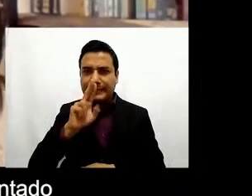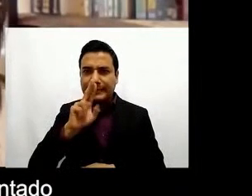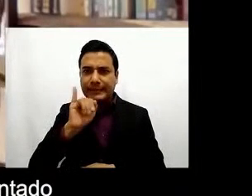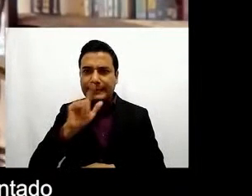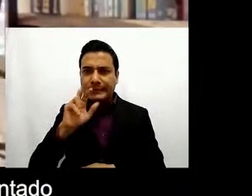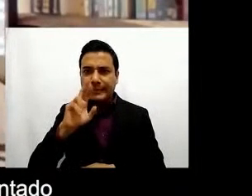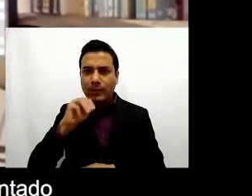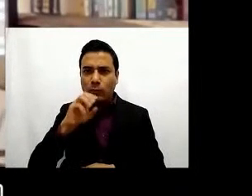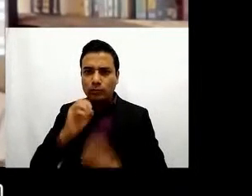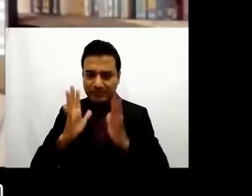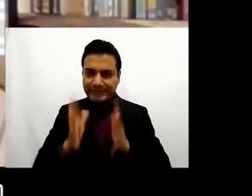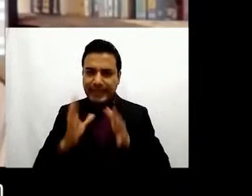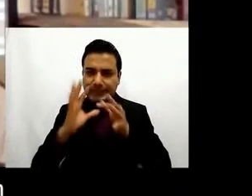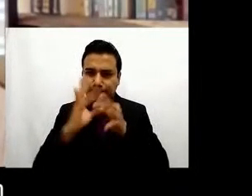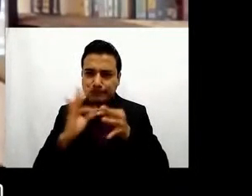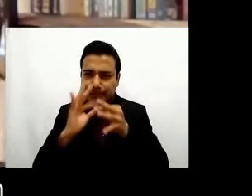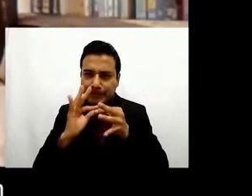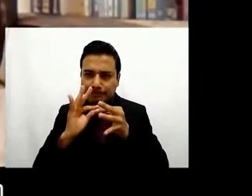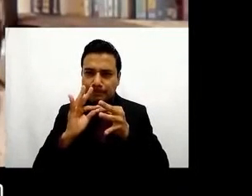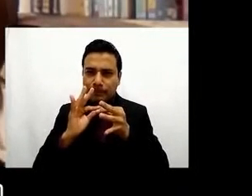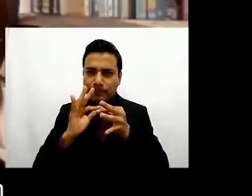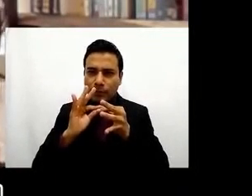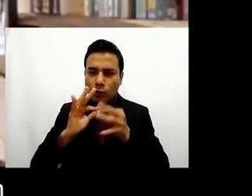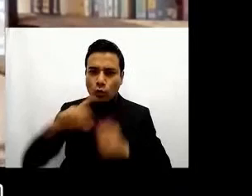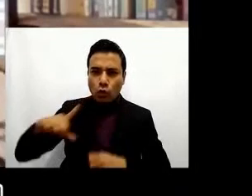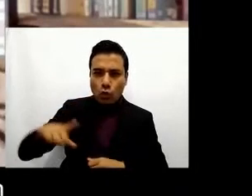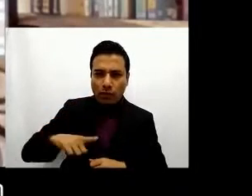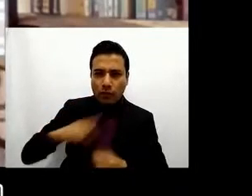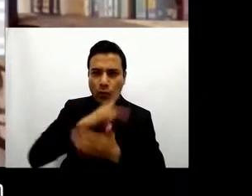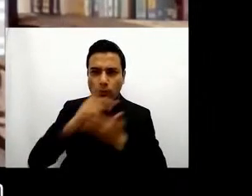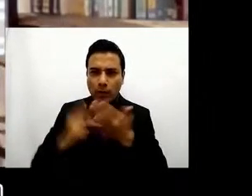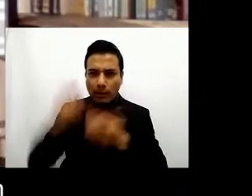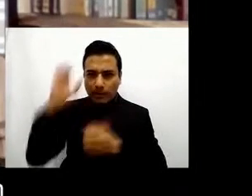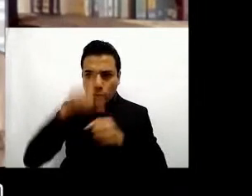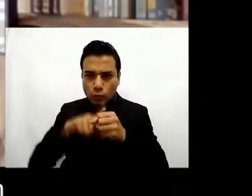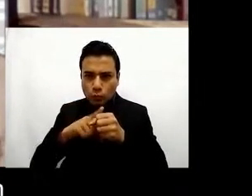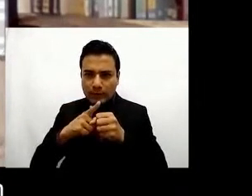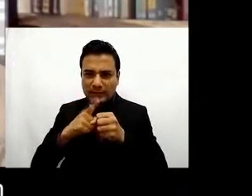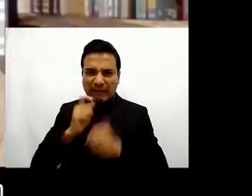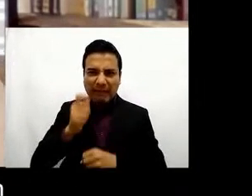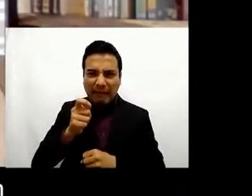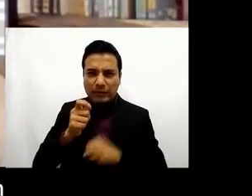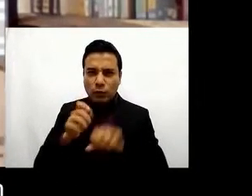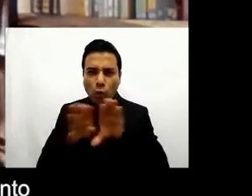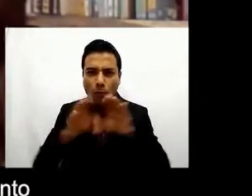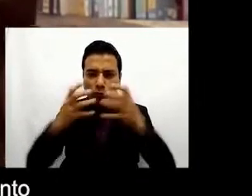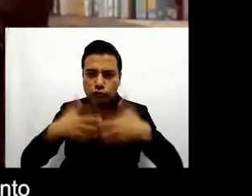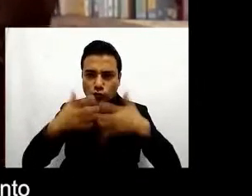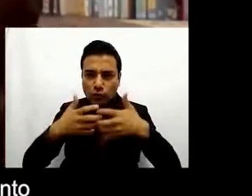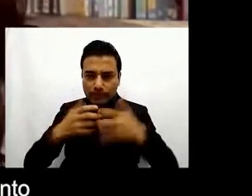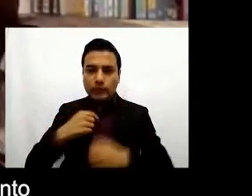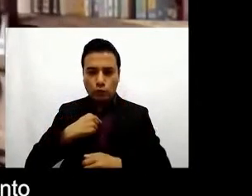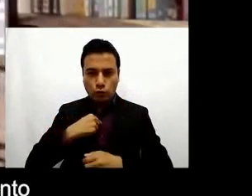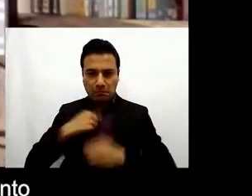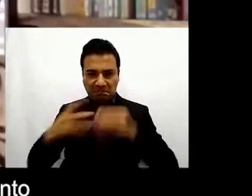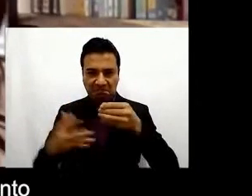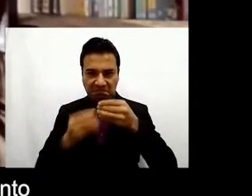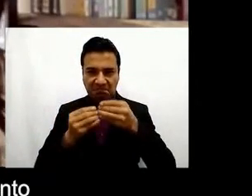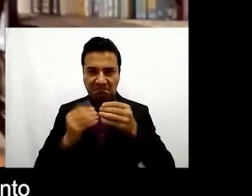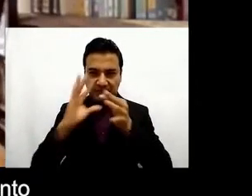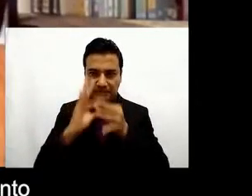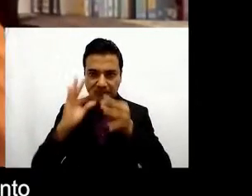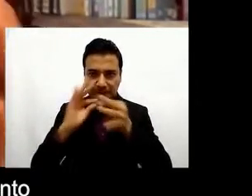a propósito de qué son y cómo funcionan las políticas culturales en Jalisco. Bueno, yo lo que diría es que son todas aquellas